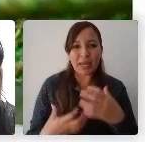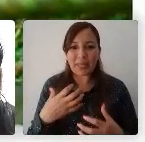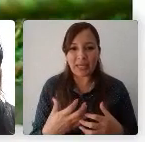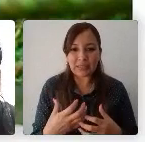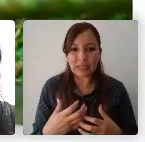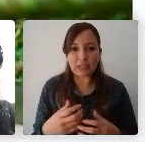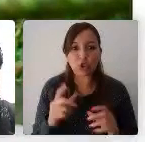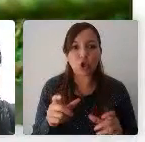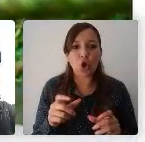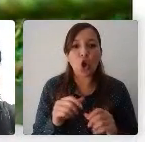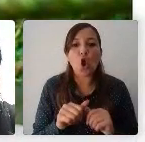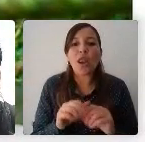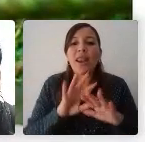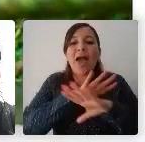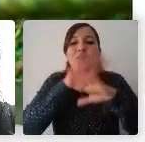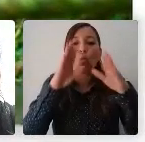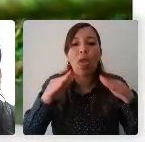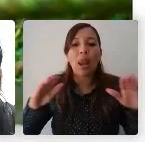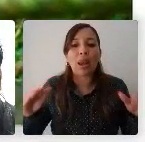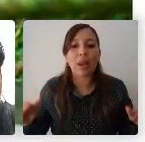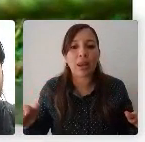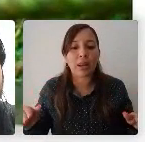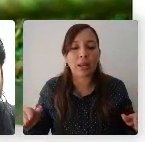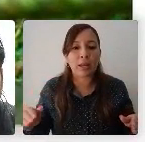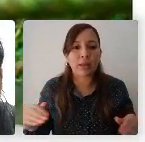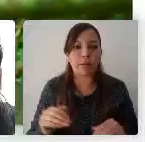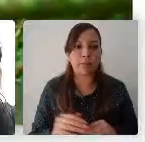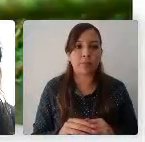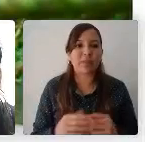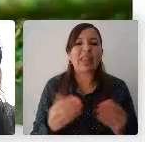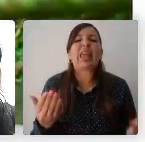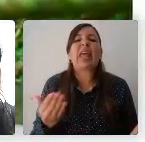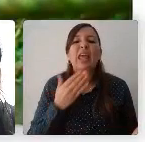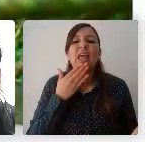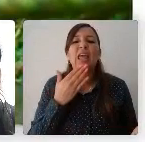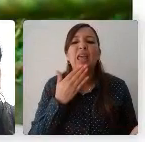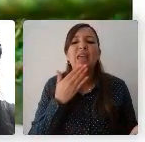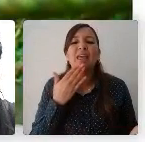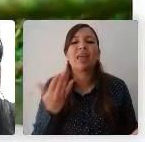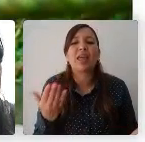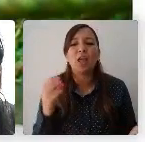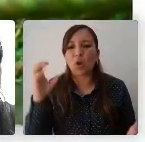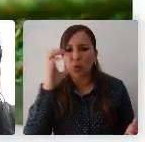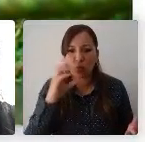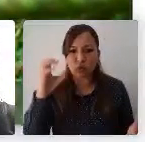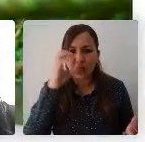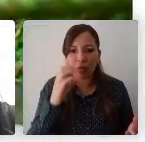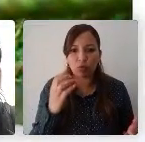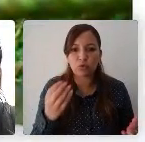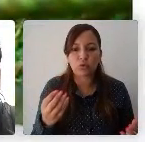acciones en cada uno de estos viajes, de poder recuperar ese tiempo, de poder vivir más, de